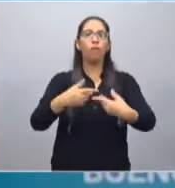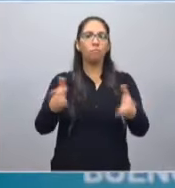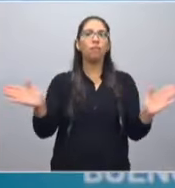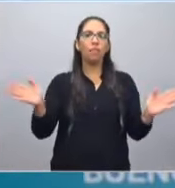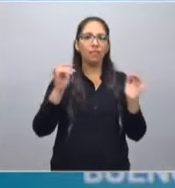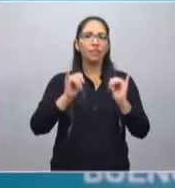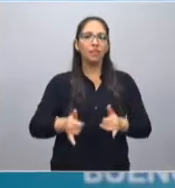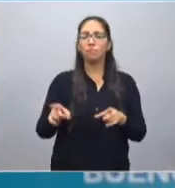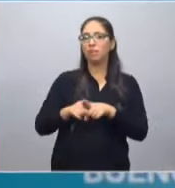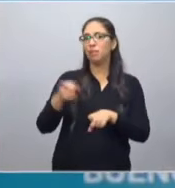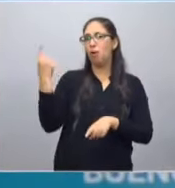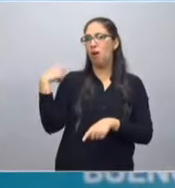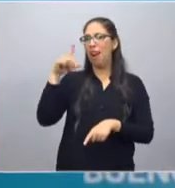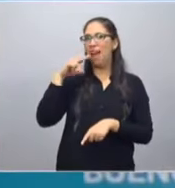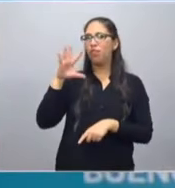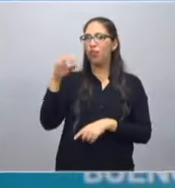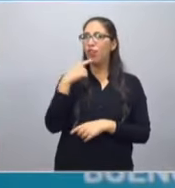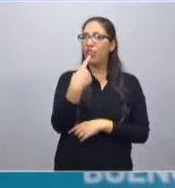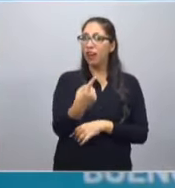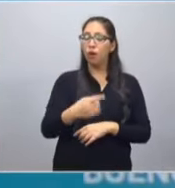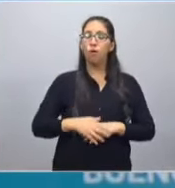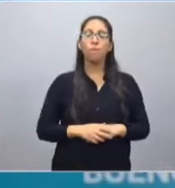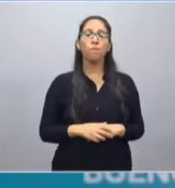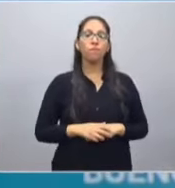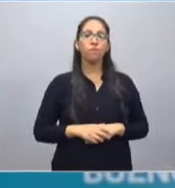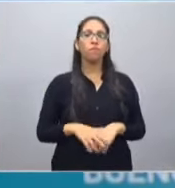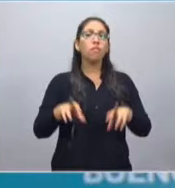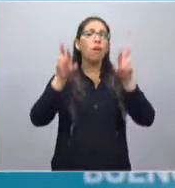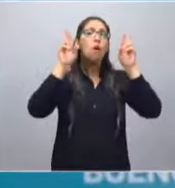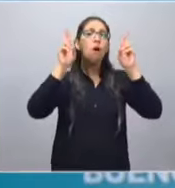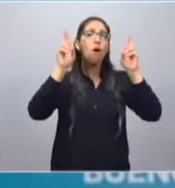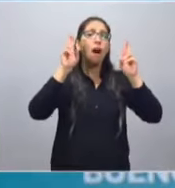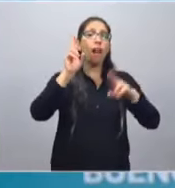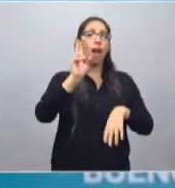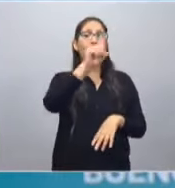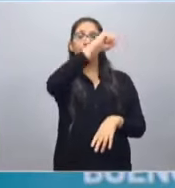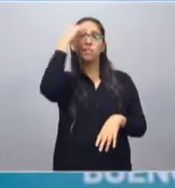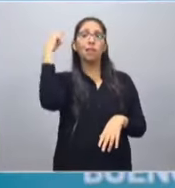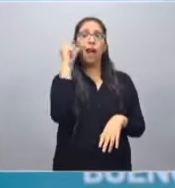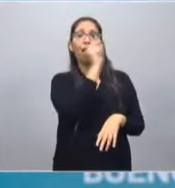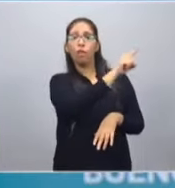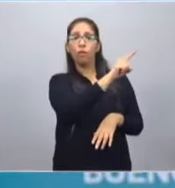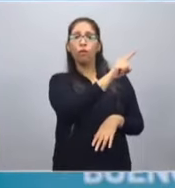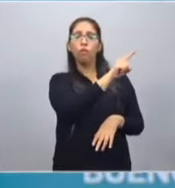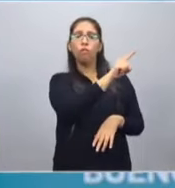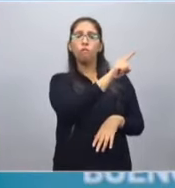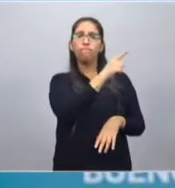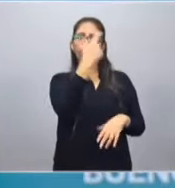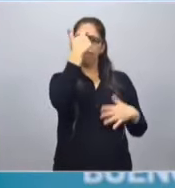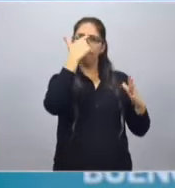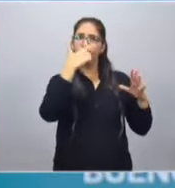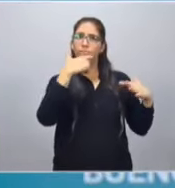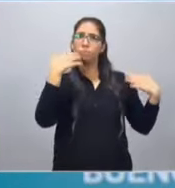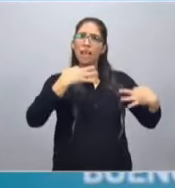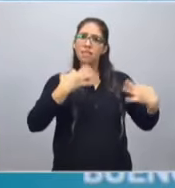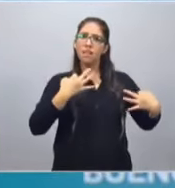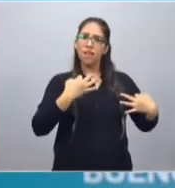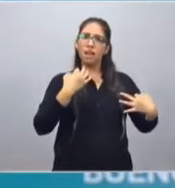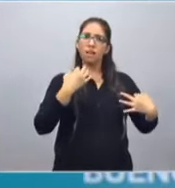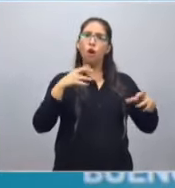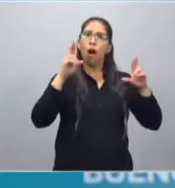planteaba Leandro esperemos que las autoridades nacionales recapaciten y que se puedan desarrollar los juegos